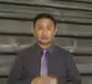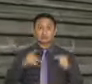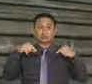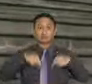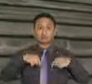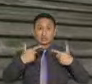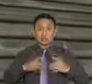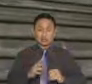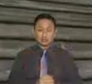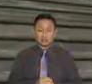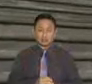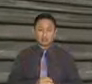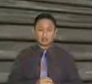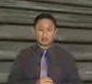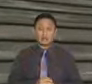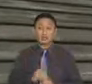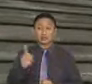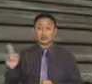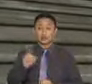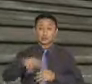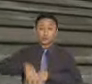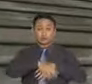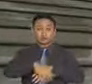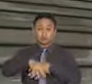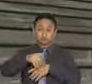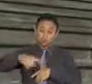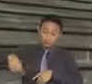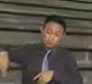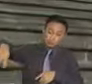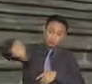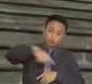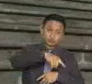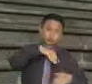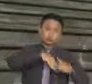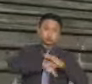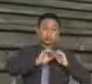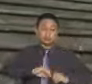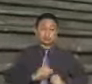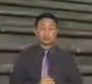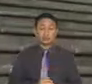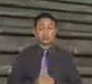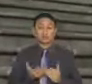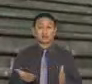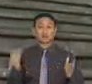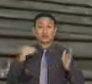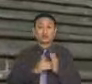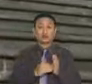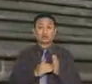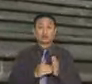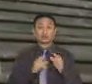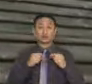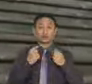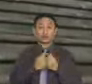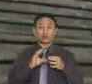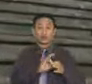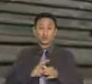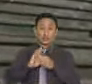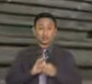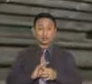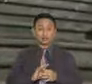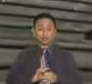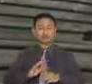donde se concentran luego de cada una de sus presentaciones se forman y vuelven a entonar junto al resto de sus compañeros